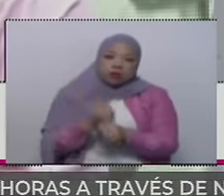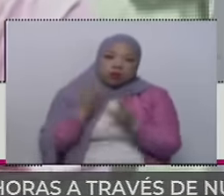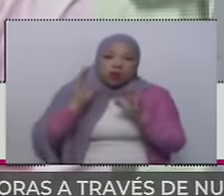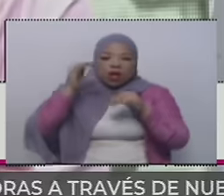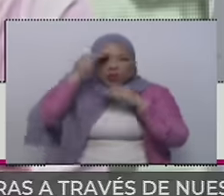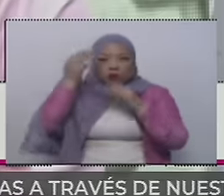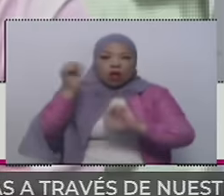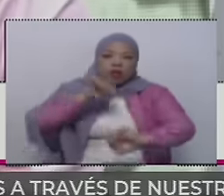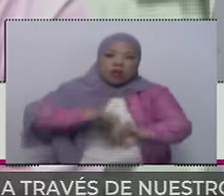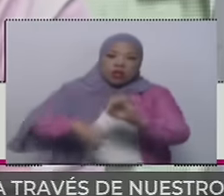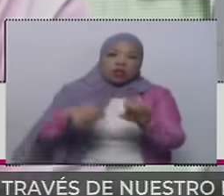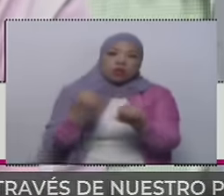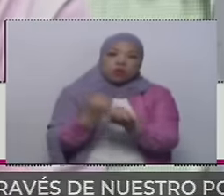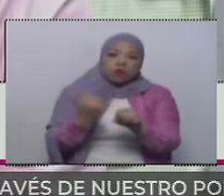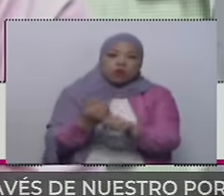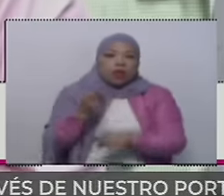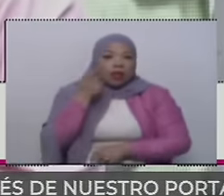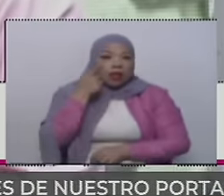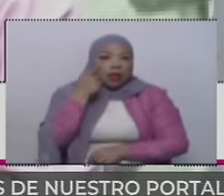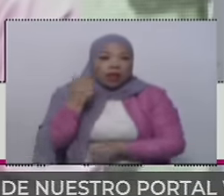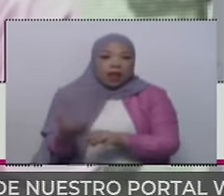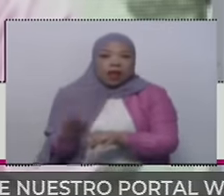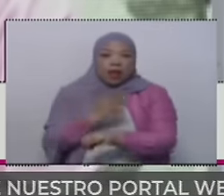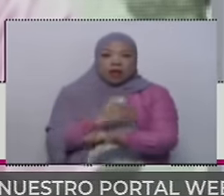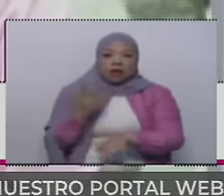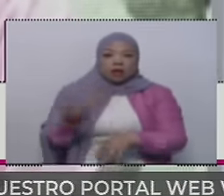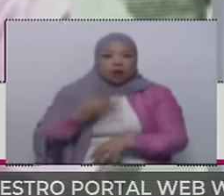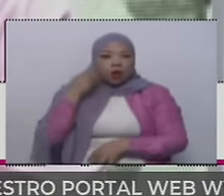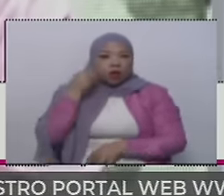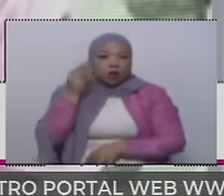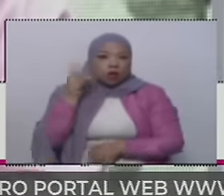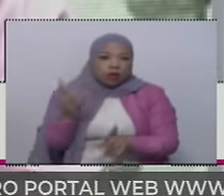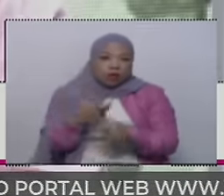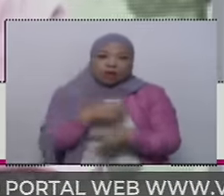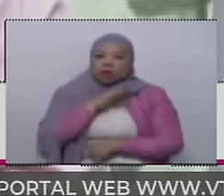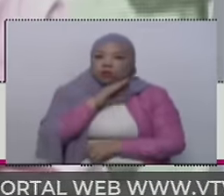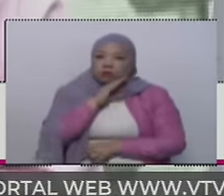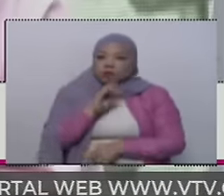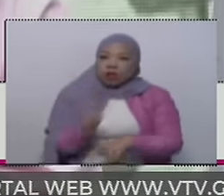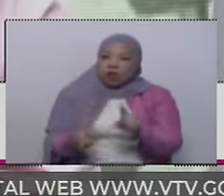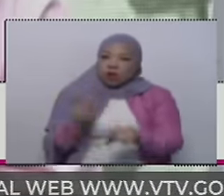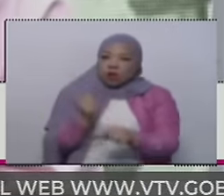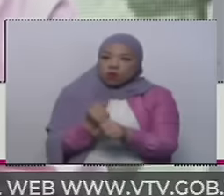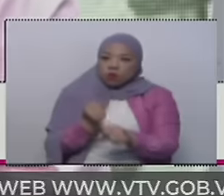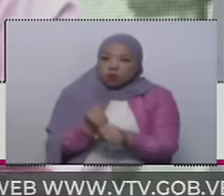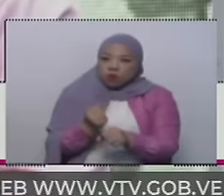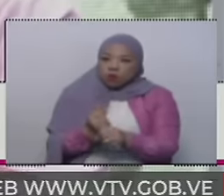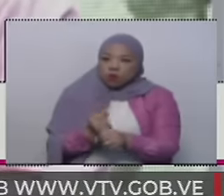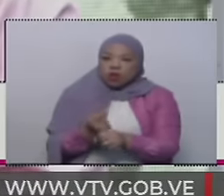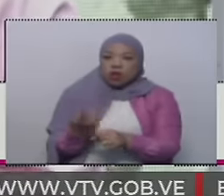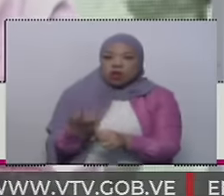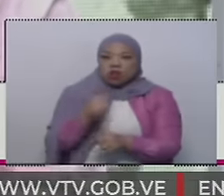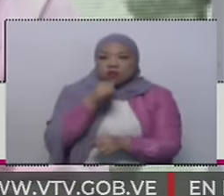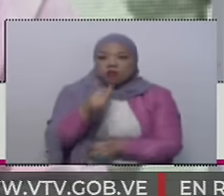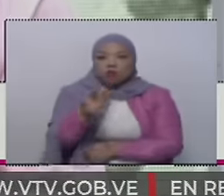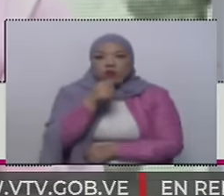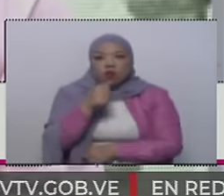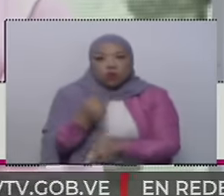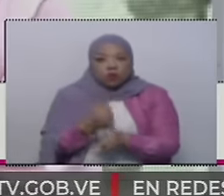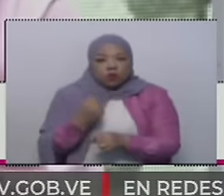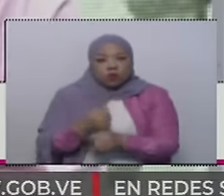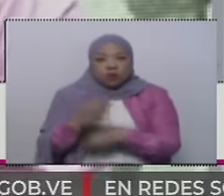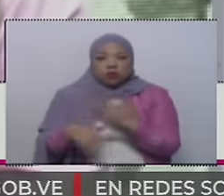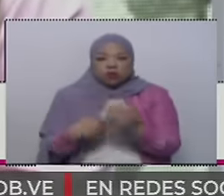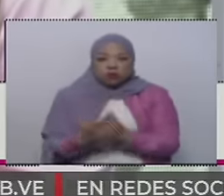de prevención de alerta temprana con referencia al cáncer de mama, porque a veces por el tema de desinformarse, de no ir